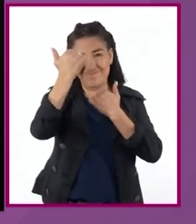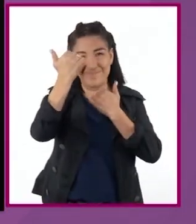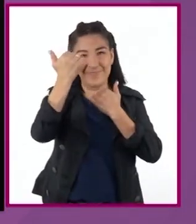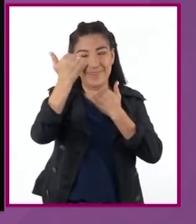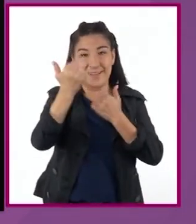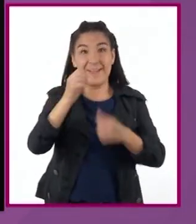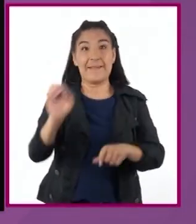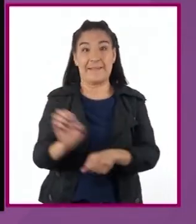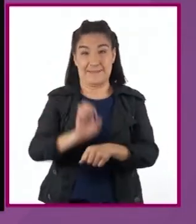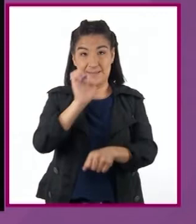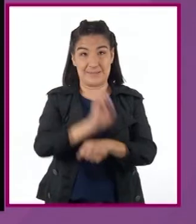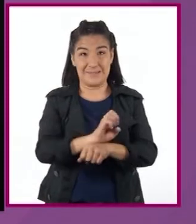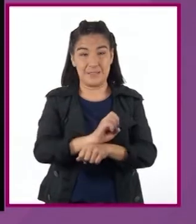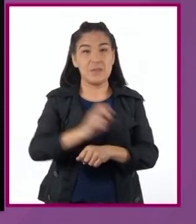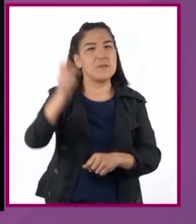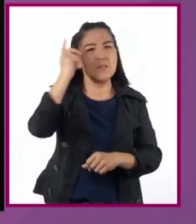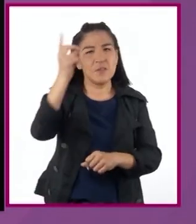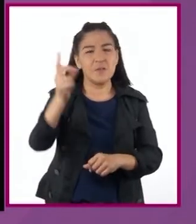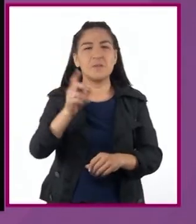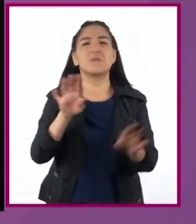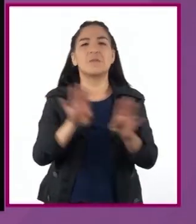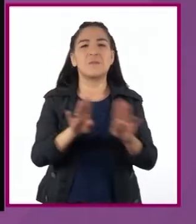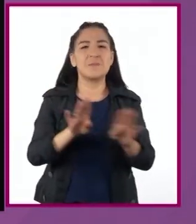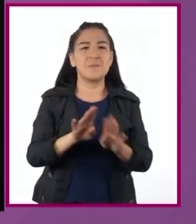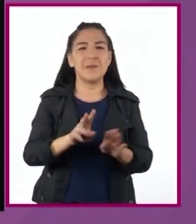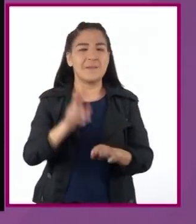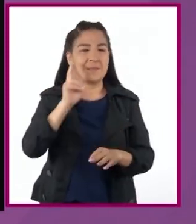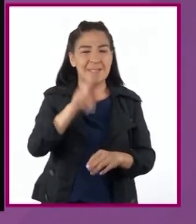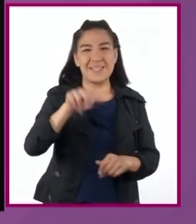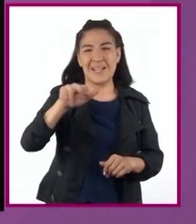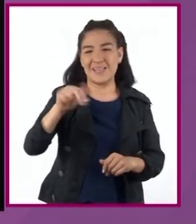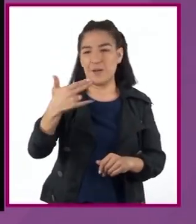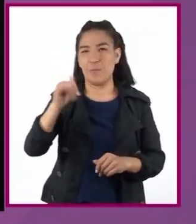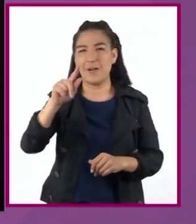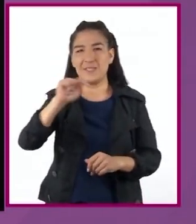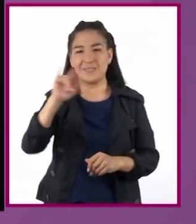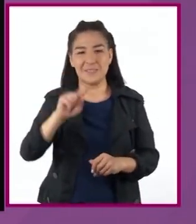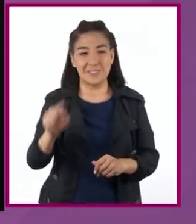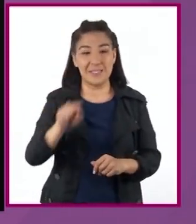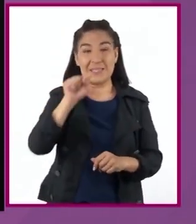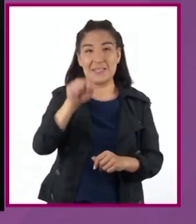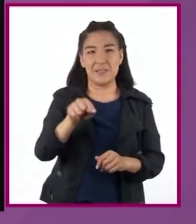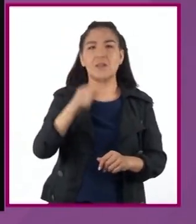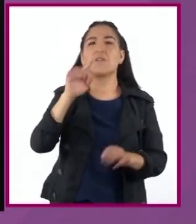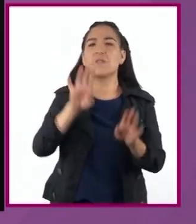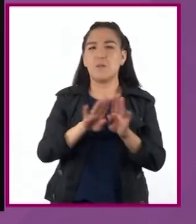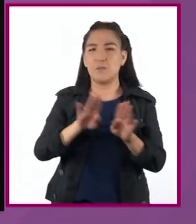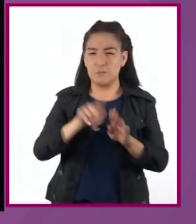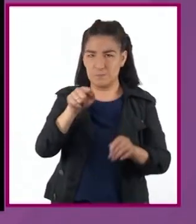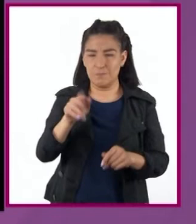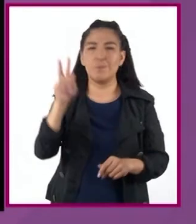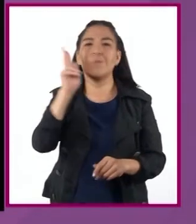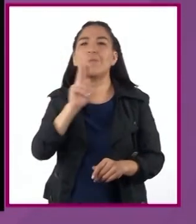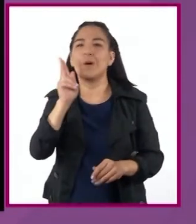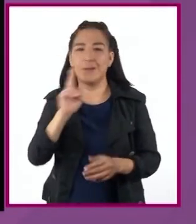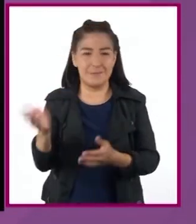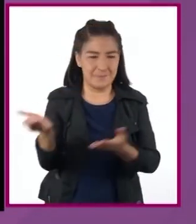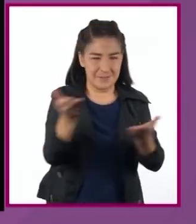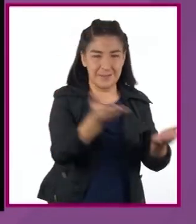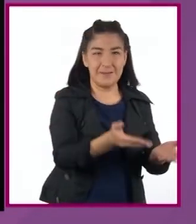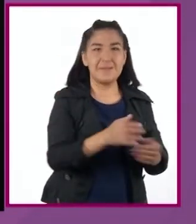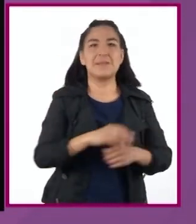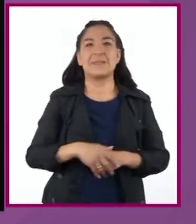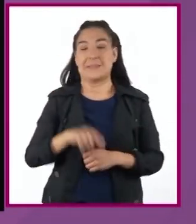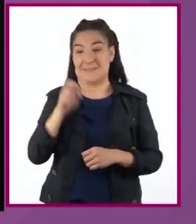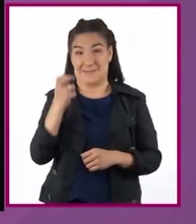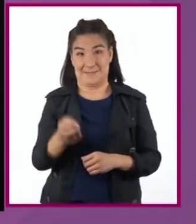Entonces, los dioses se dirigieron a Nanahuatzin, pidiéndole que hiciera la prueba. Él,